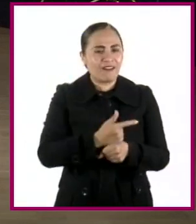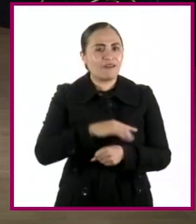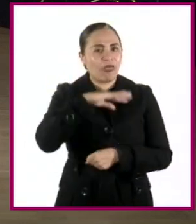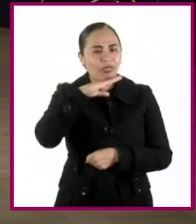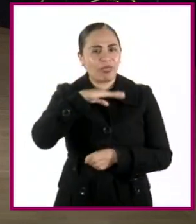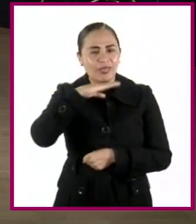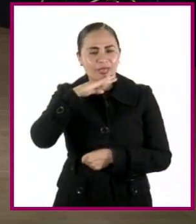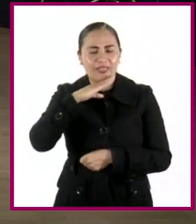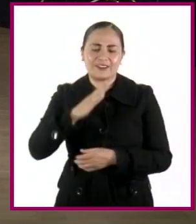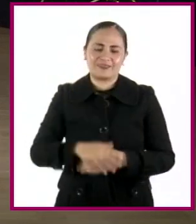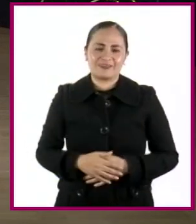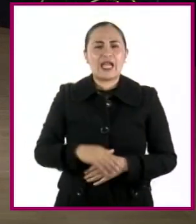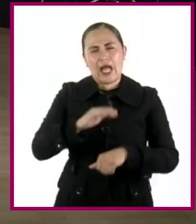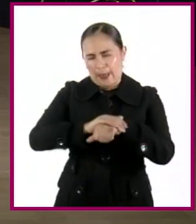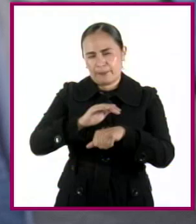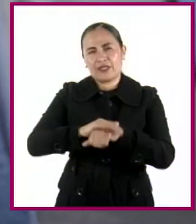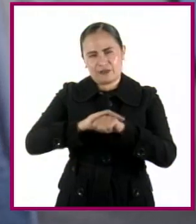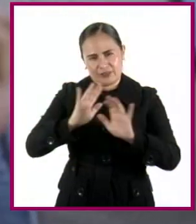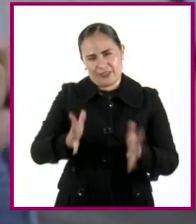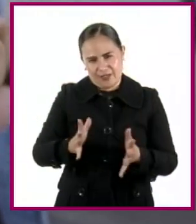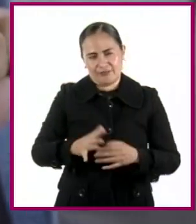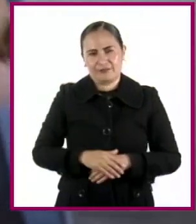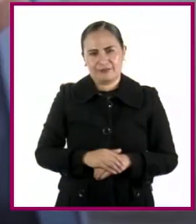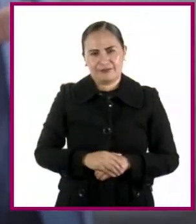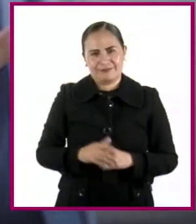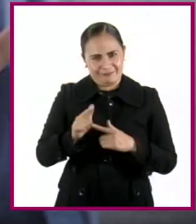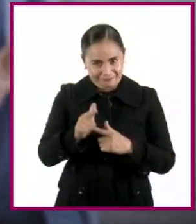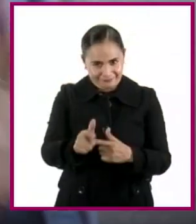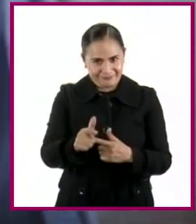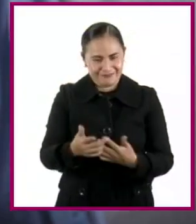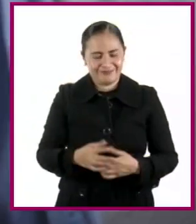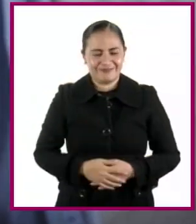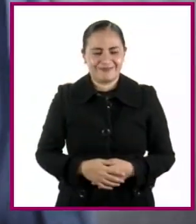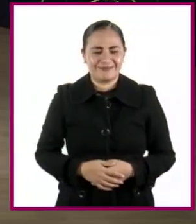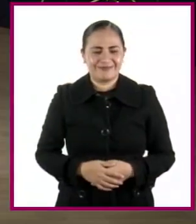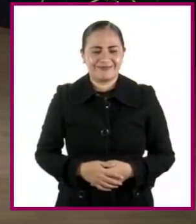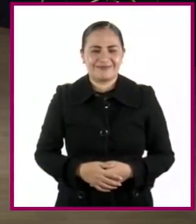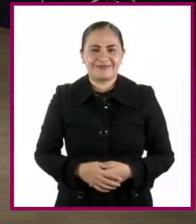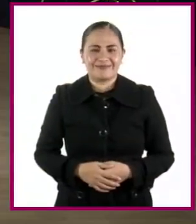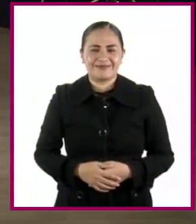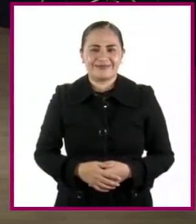Vale, ya, Amigos. ya. ¿Va? Y ya nos olvidamos de